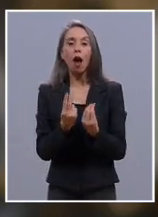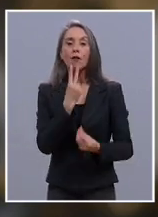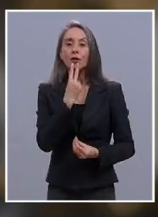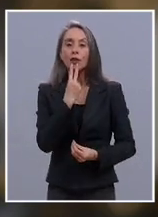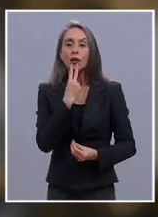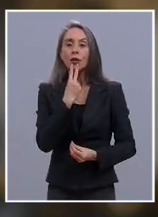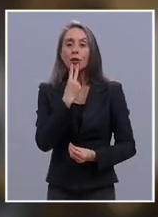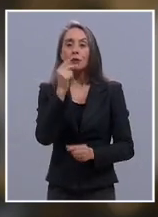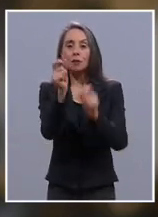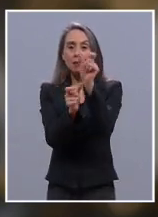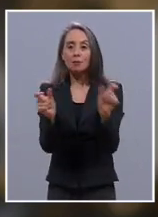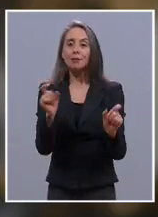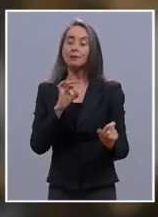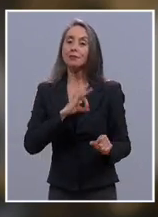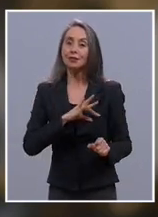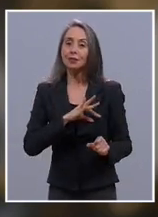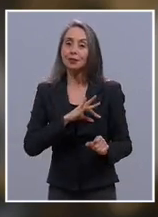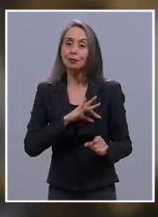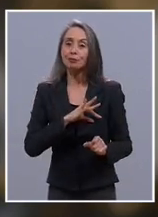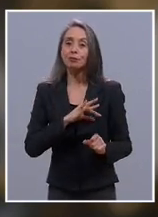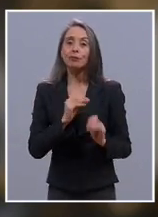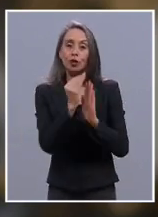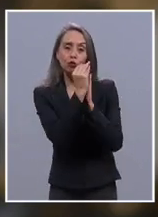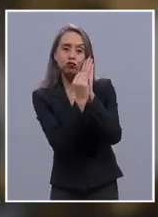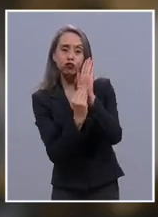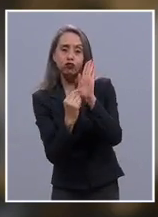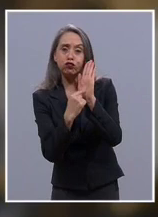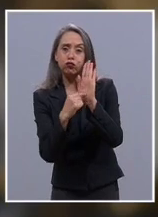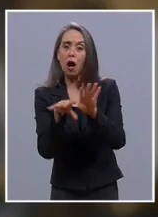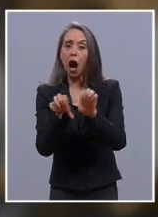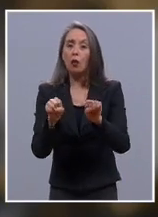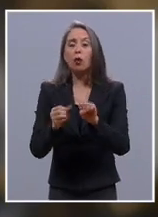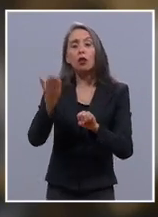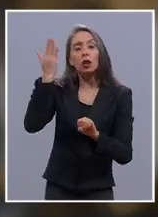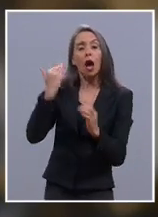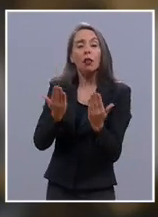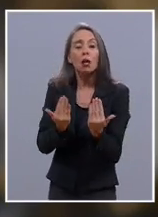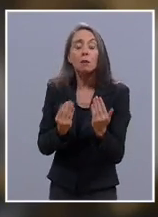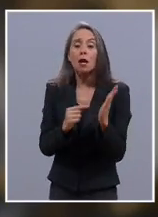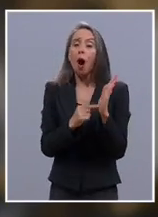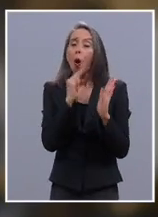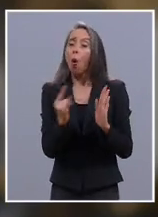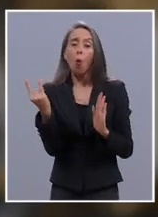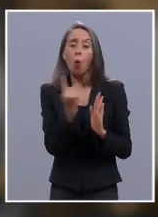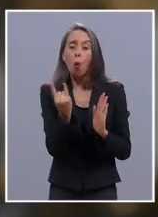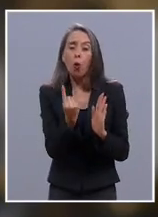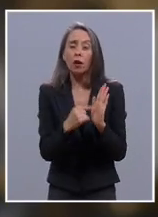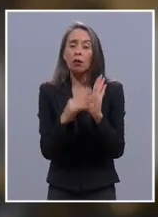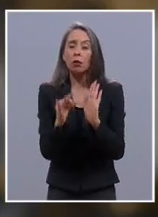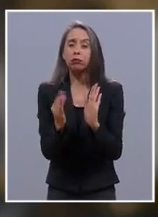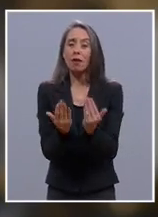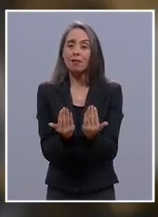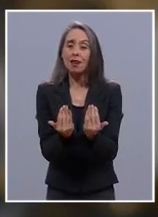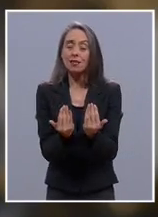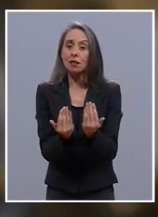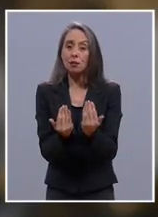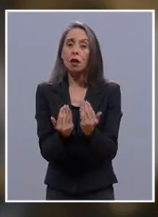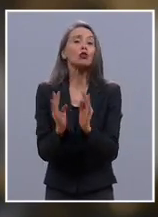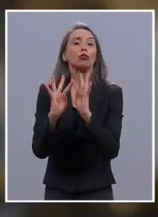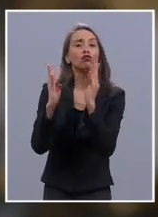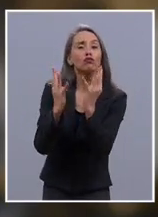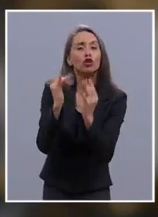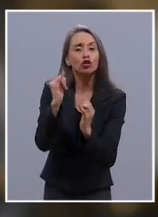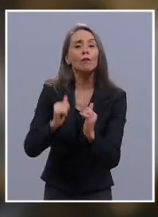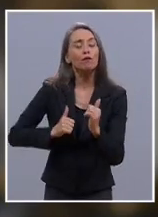de nuestros compatriotas en este acuerdo tan esperado tan urgente tan necesario concurrieron las